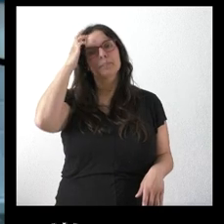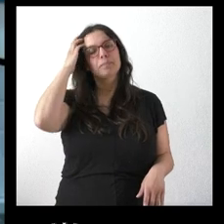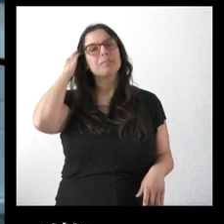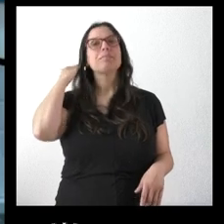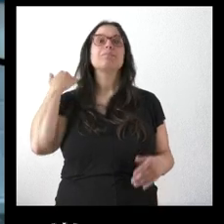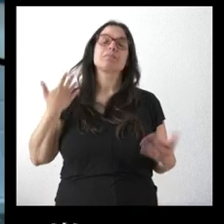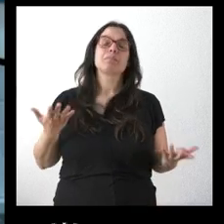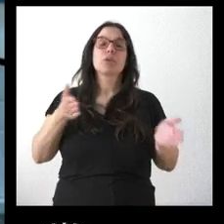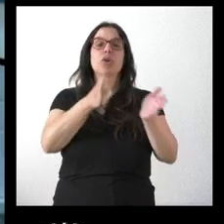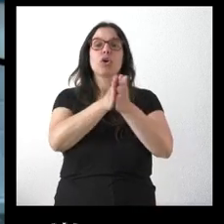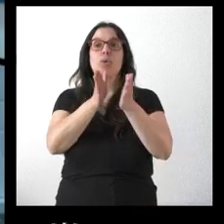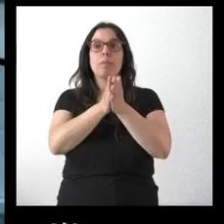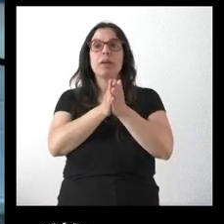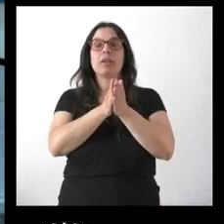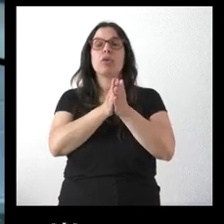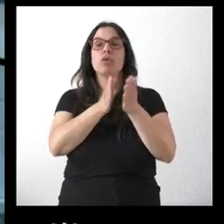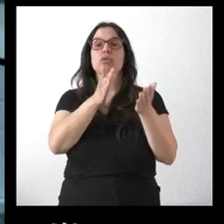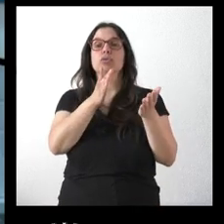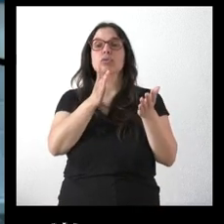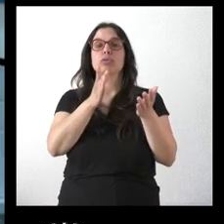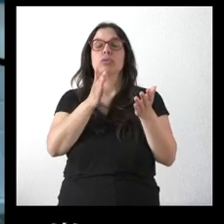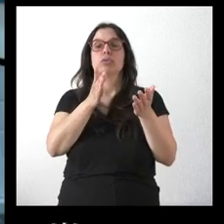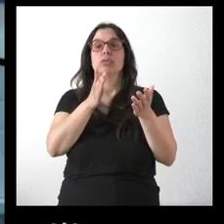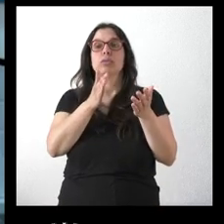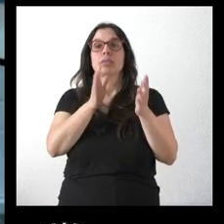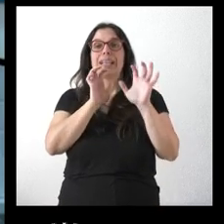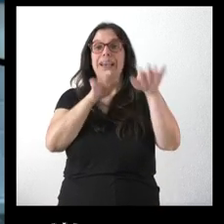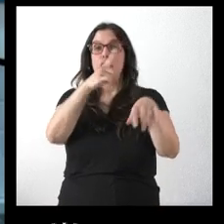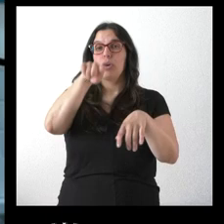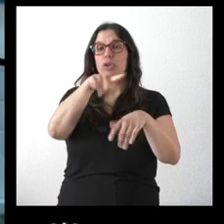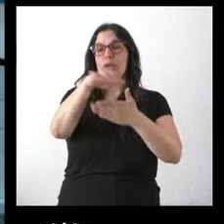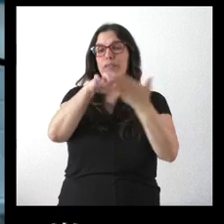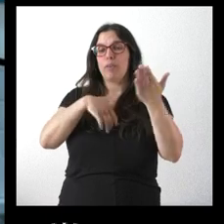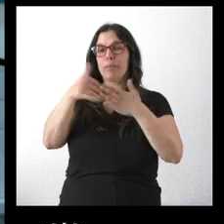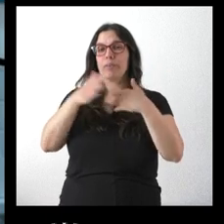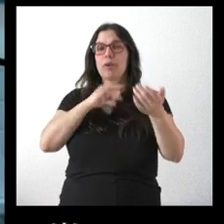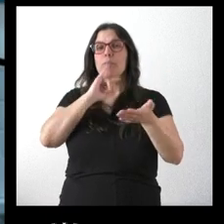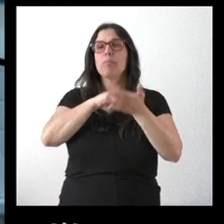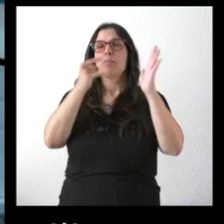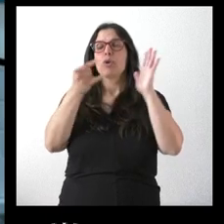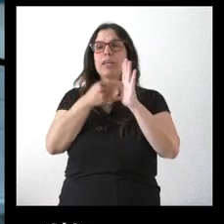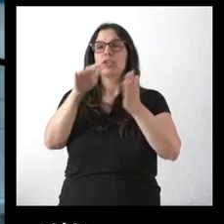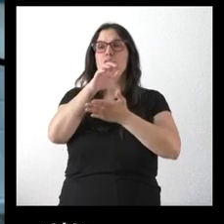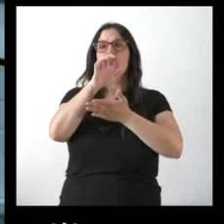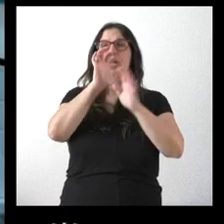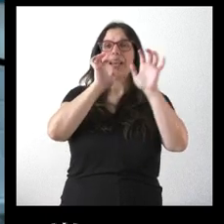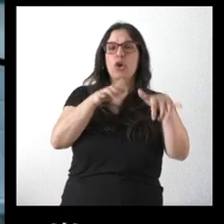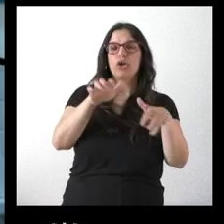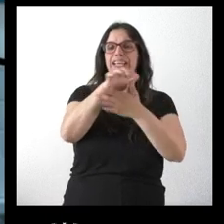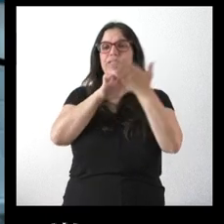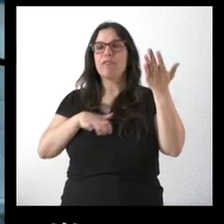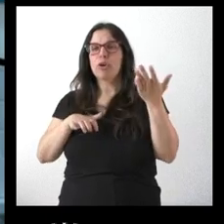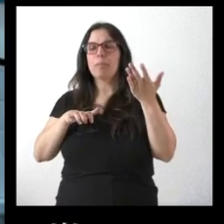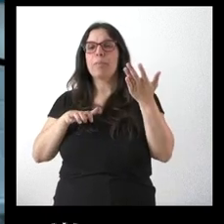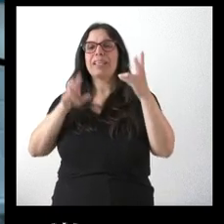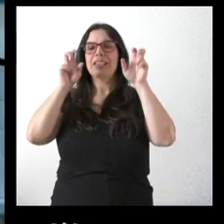los compañeros de León sacaron un informe que se llamaba Proyecto León, informe sobre población, renta y empleo,